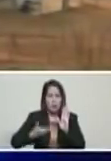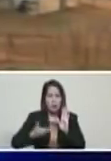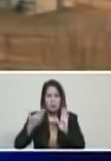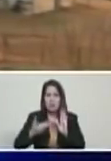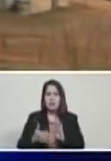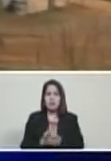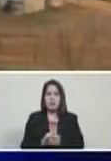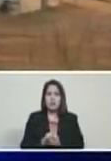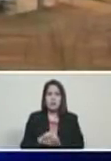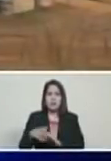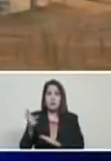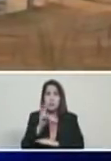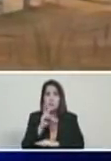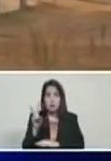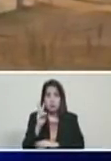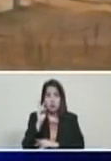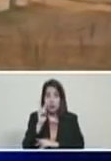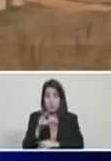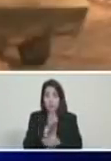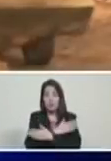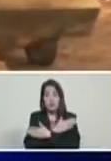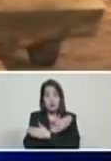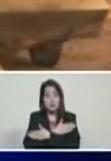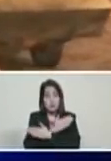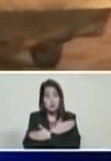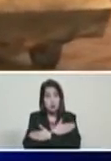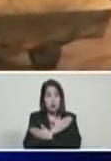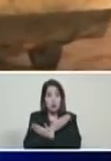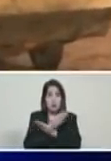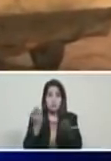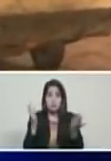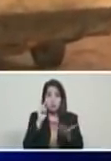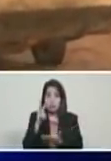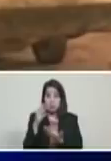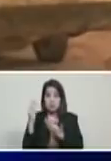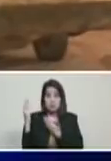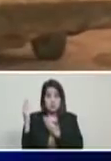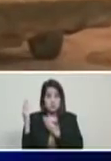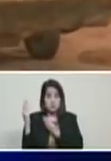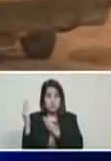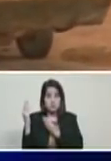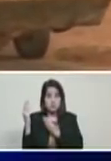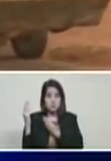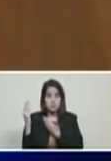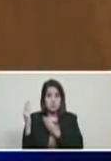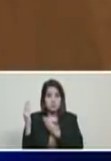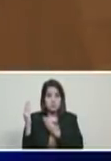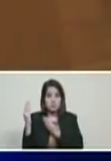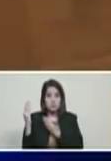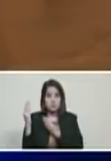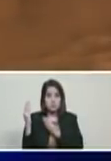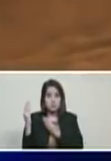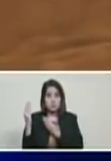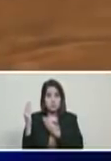para Venezuela. Bueno, los felicito, ahí están las imágenes. Allí,